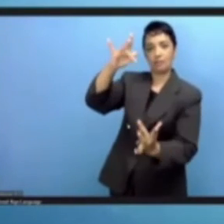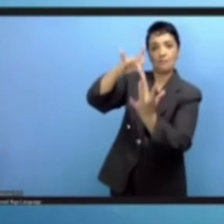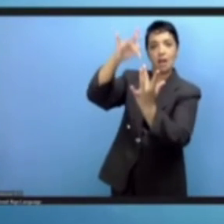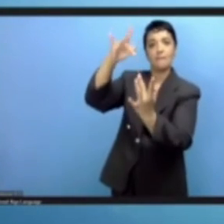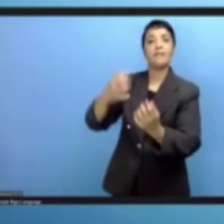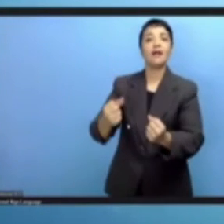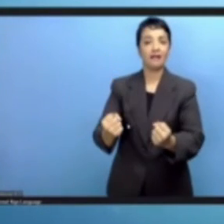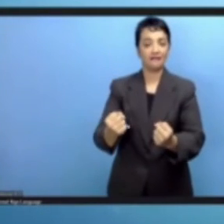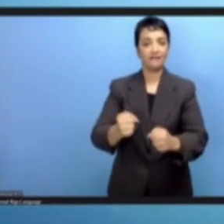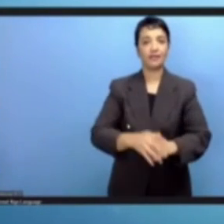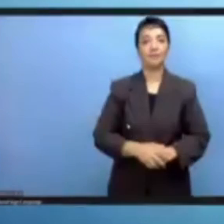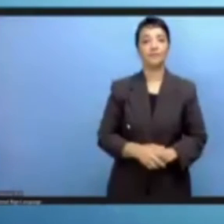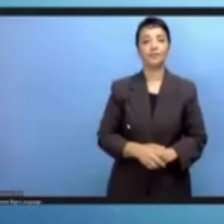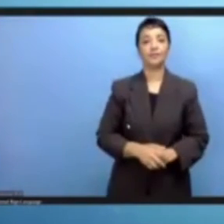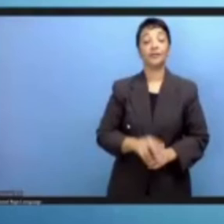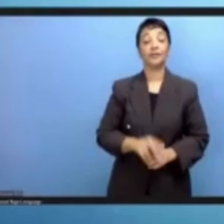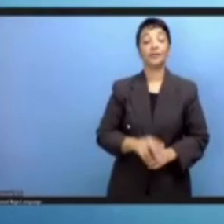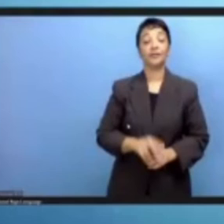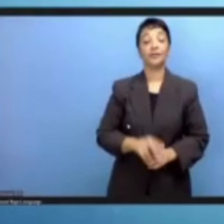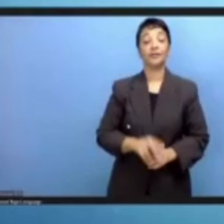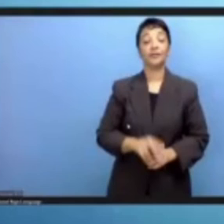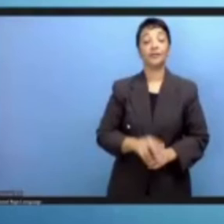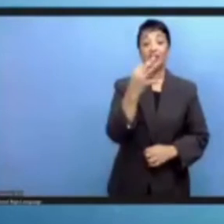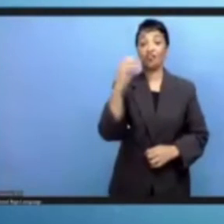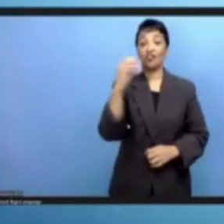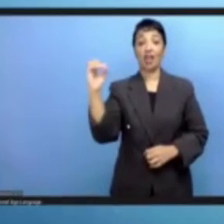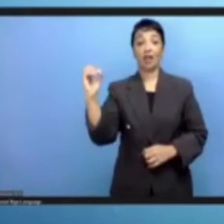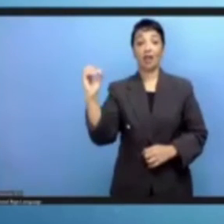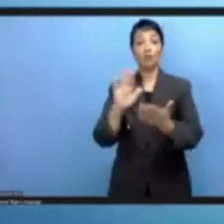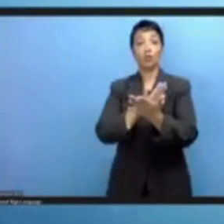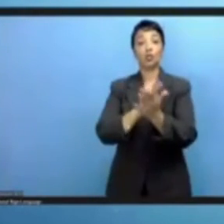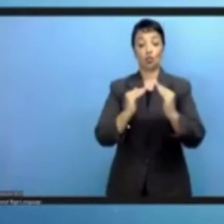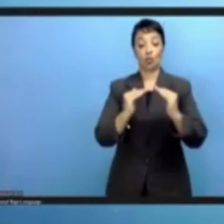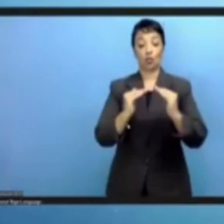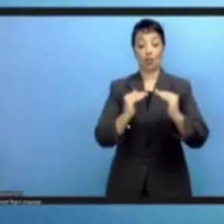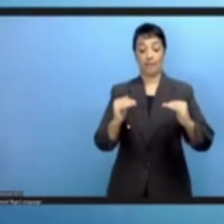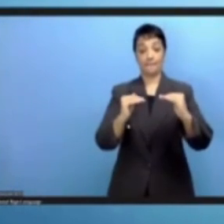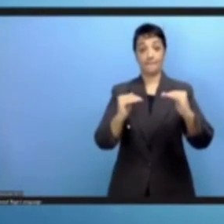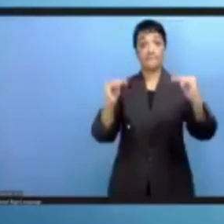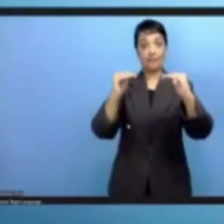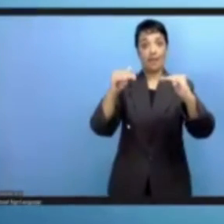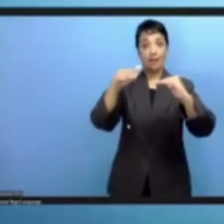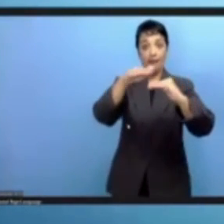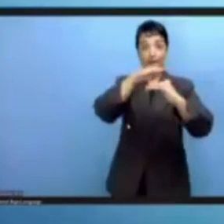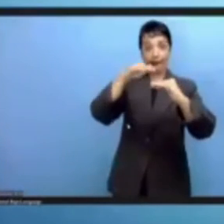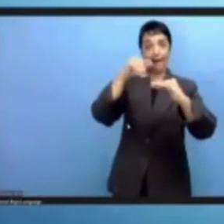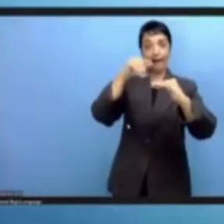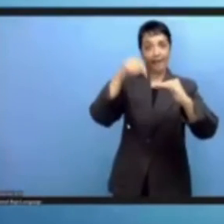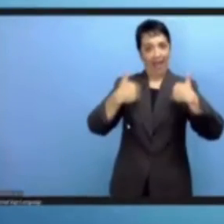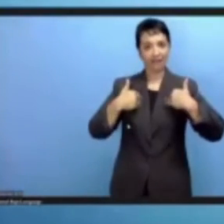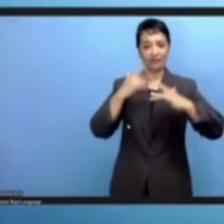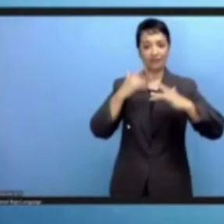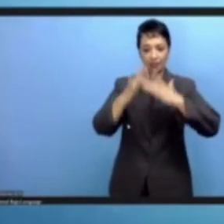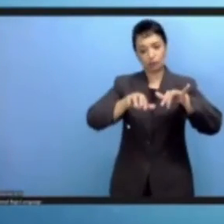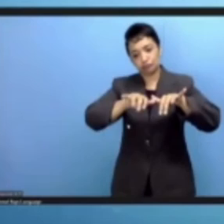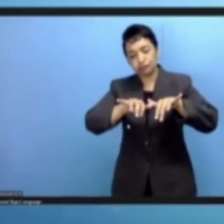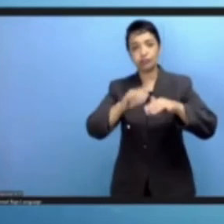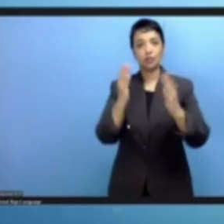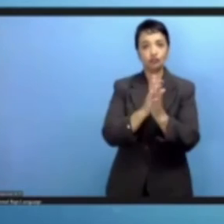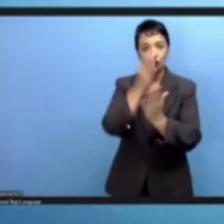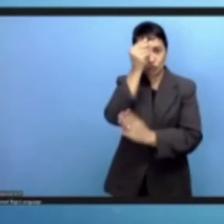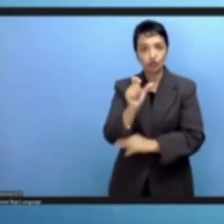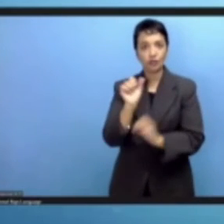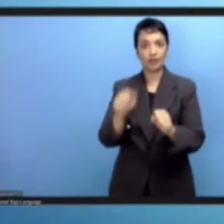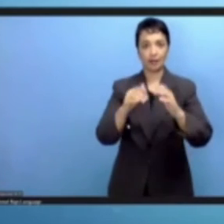implementando a 4G en ciudades populares y la red de 5g en las mayores ciudades lo que acelera la conectividad